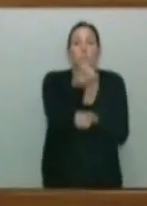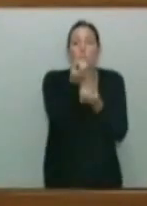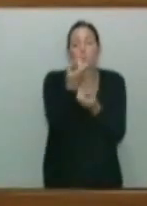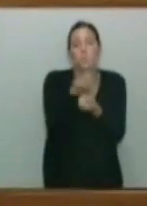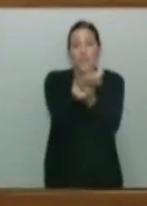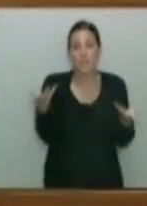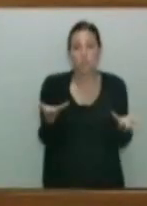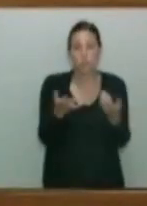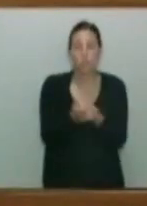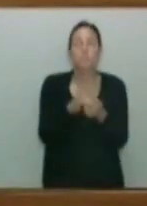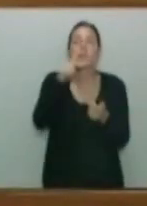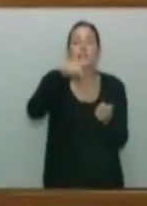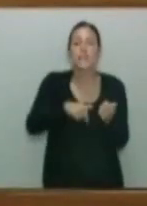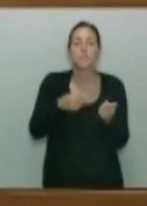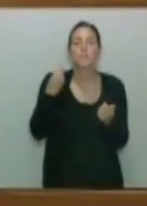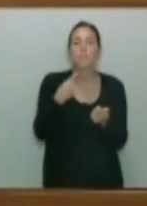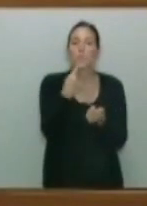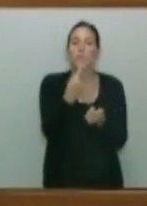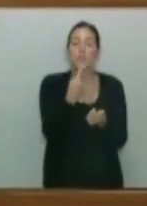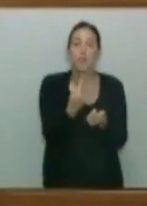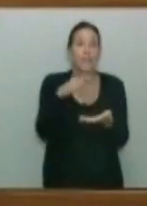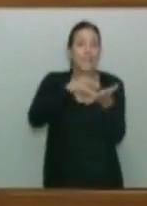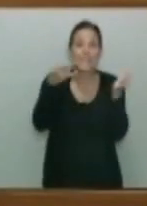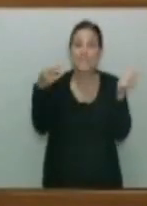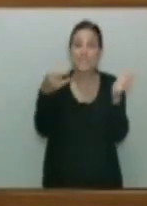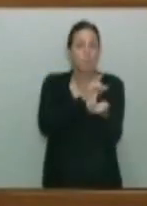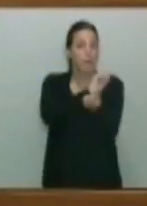aquí, como les decía antes, ni cambiamos el sistema,